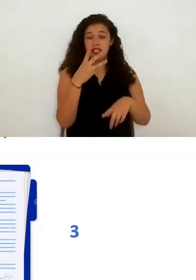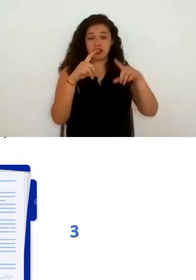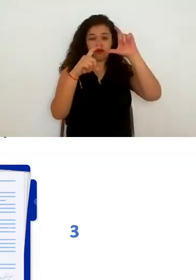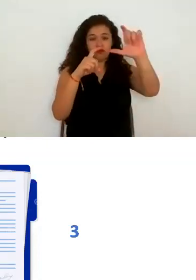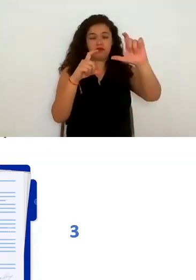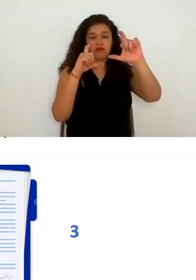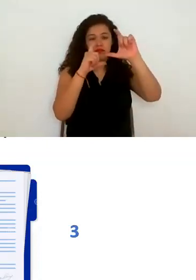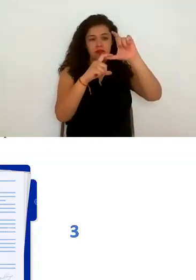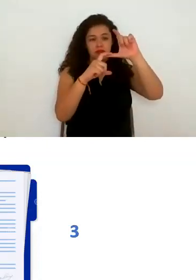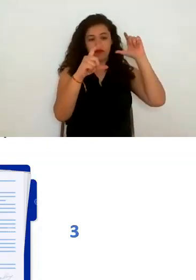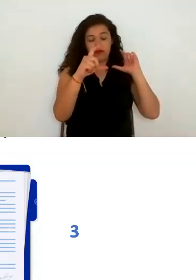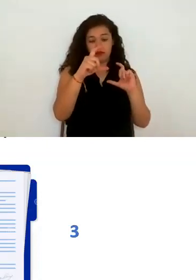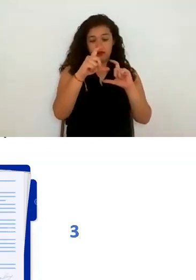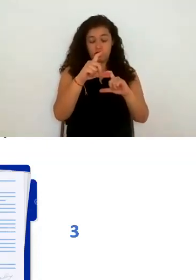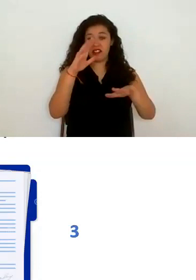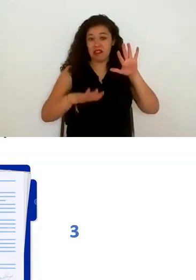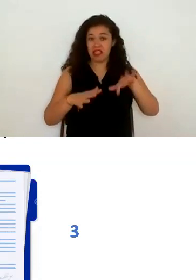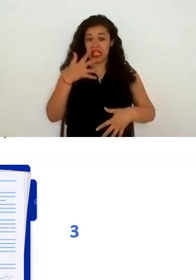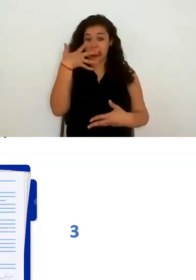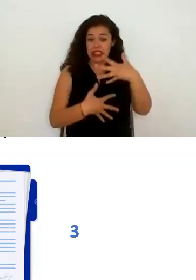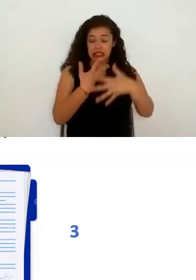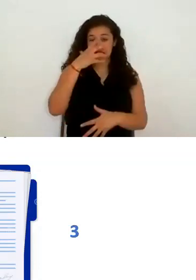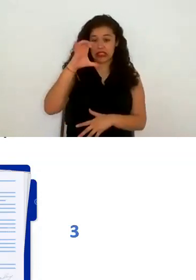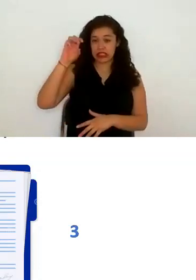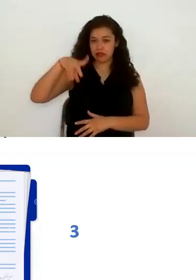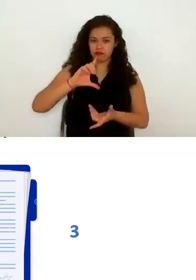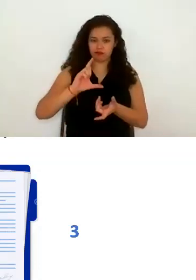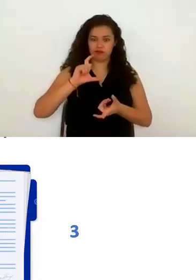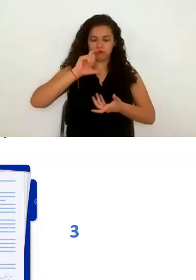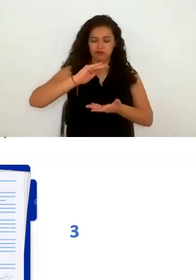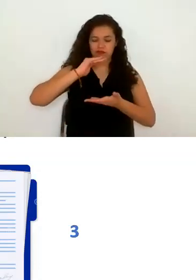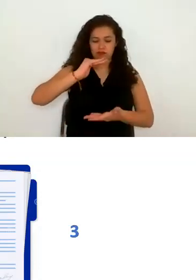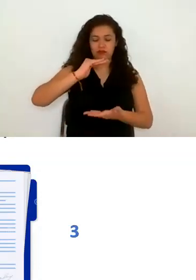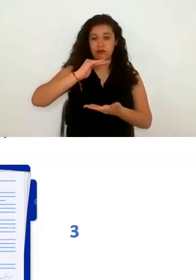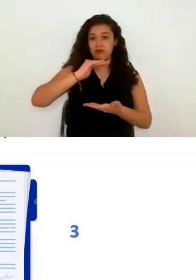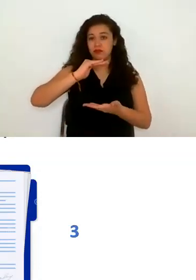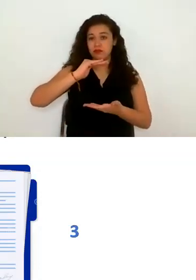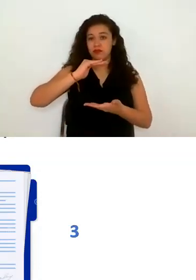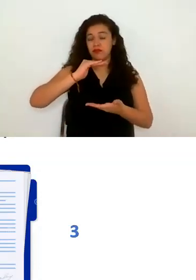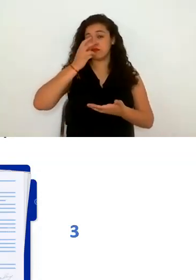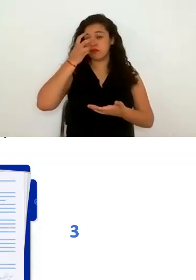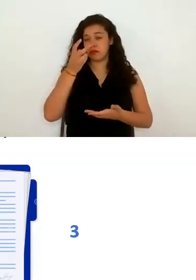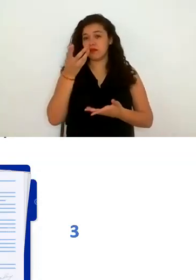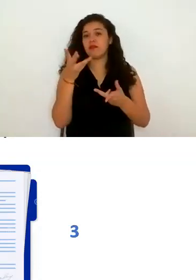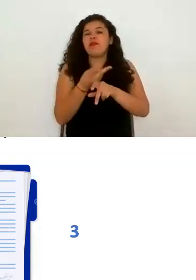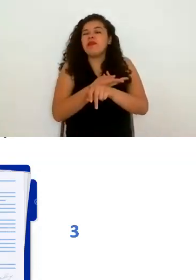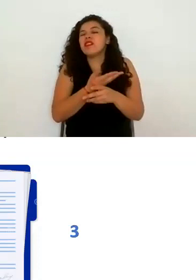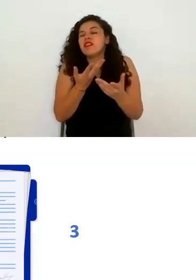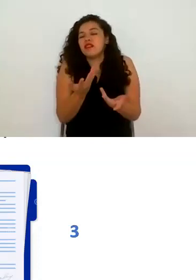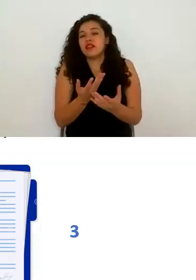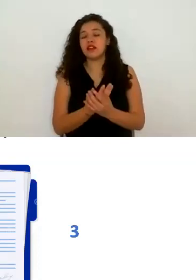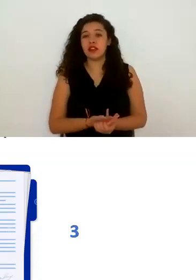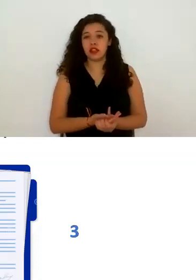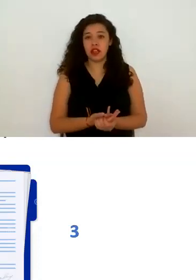expedientes como de 15 centímetros de grosor, y eso va a generar que esté